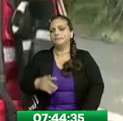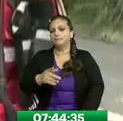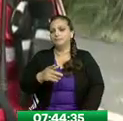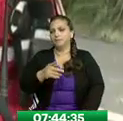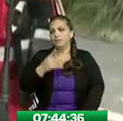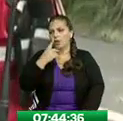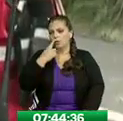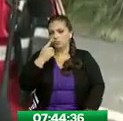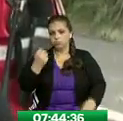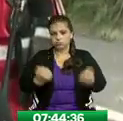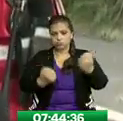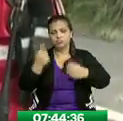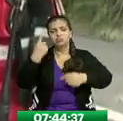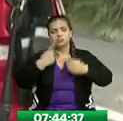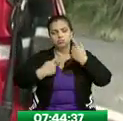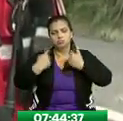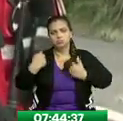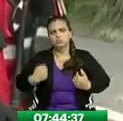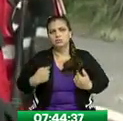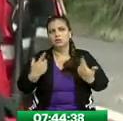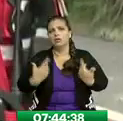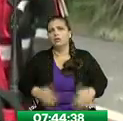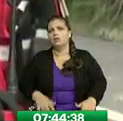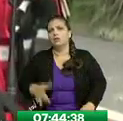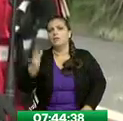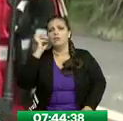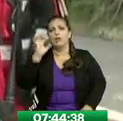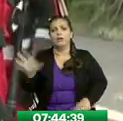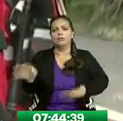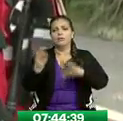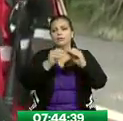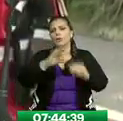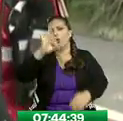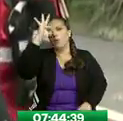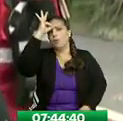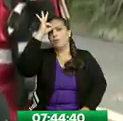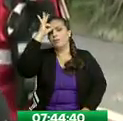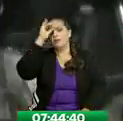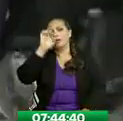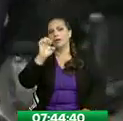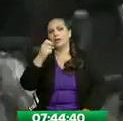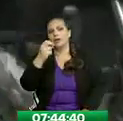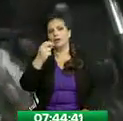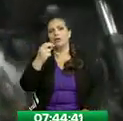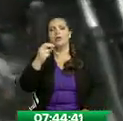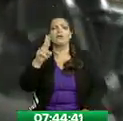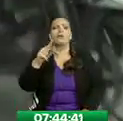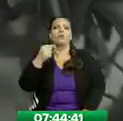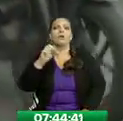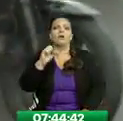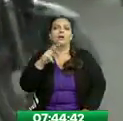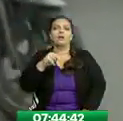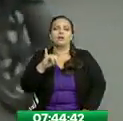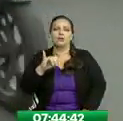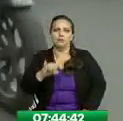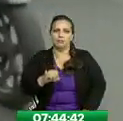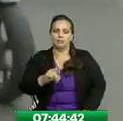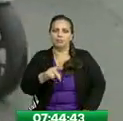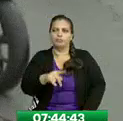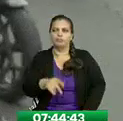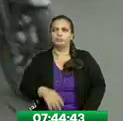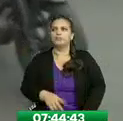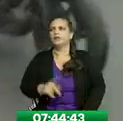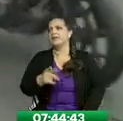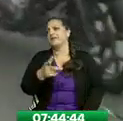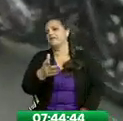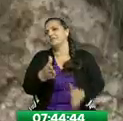Fueron trasladadas al Hospital Eugenio Espejo, al HCAM, y 2 pacientes al Hospital Inglés. La temporada invernal que atraviesa la capital